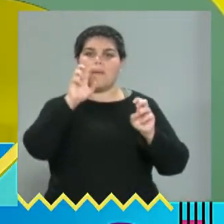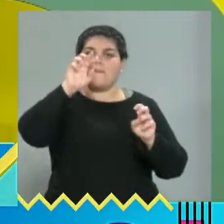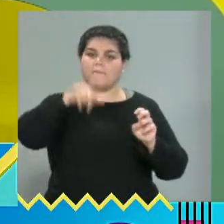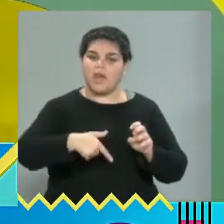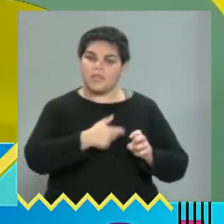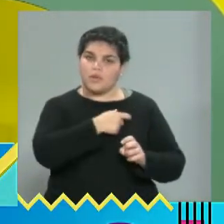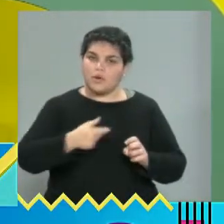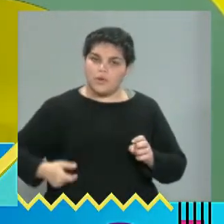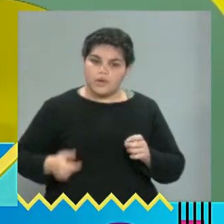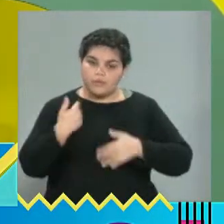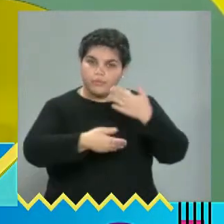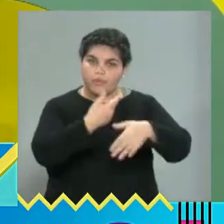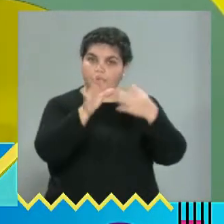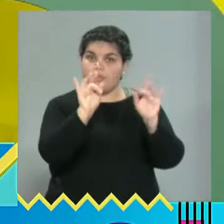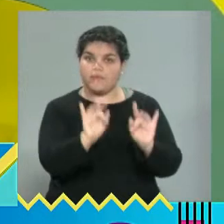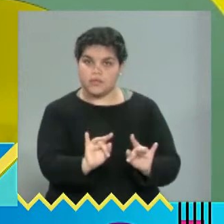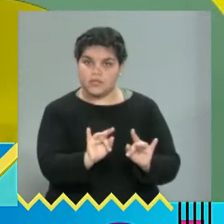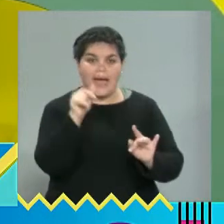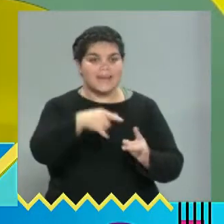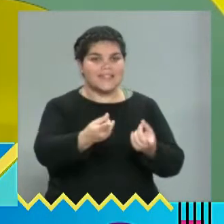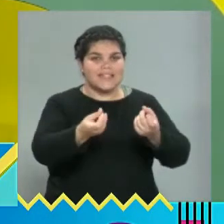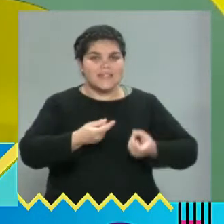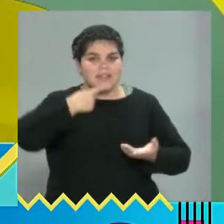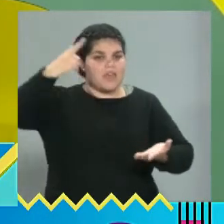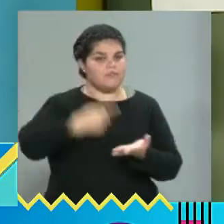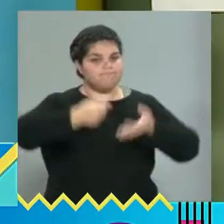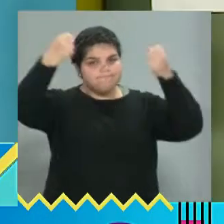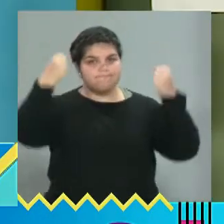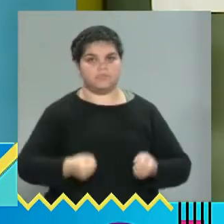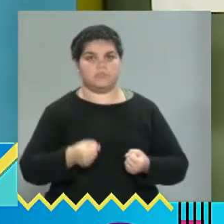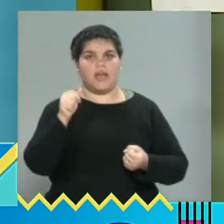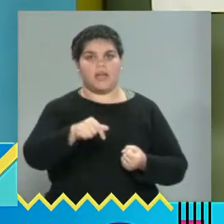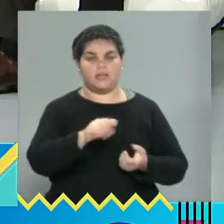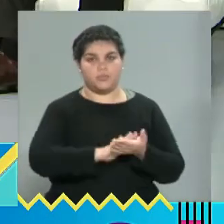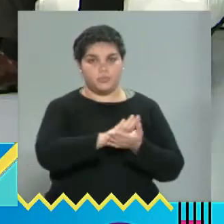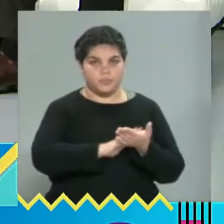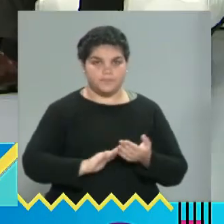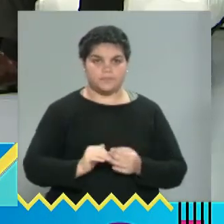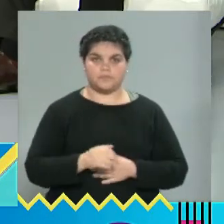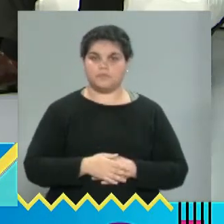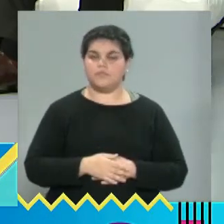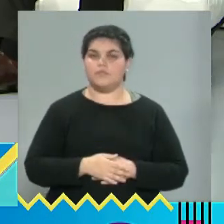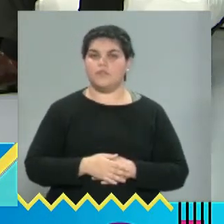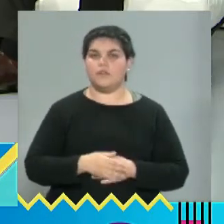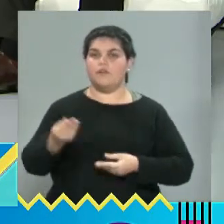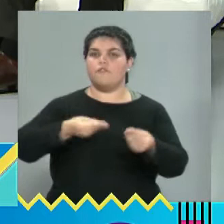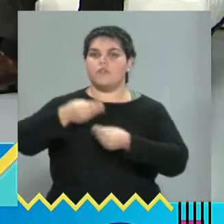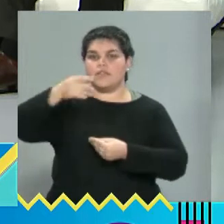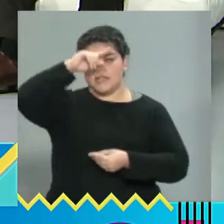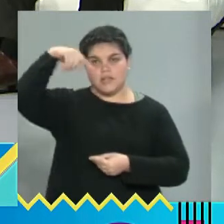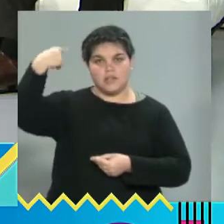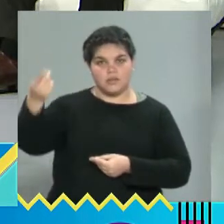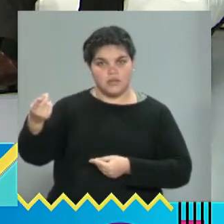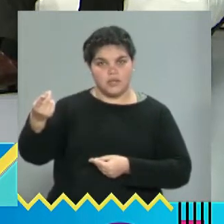que haber mayor contundencia a la hora de definir un plan de gobierno. Bien, las finanzas internacionales y su